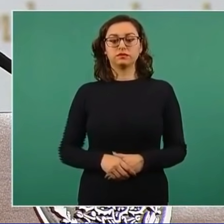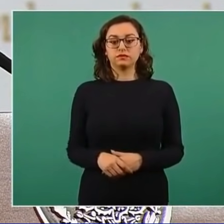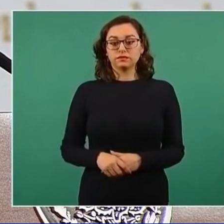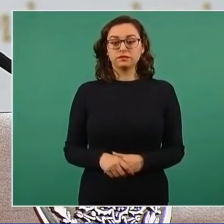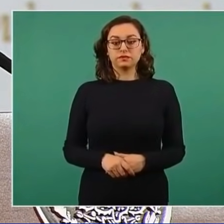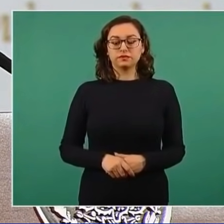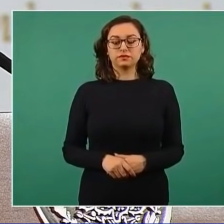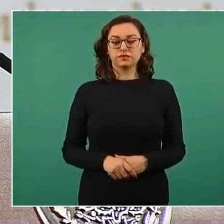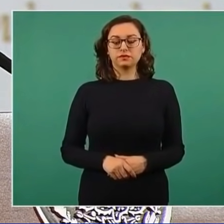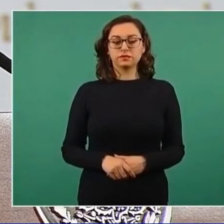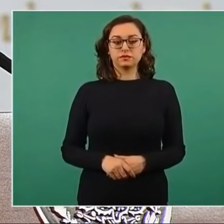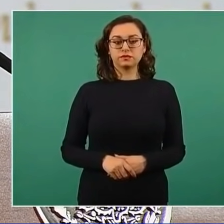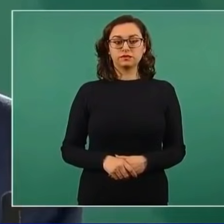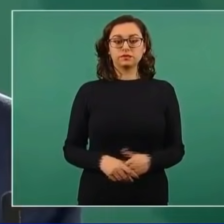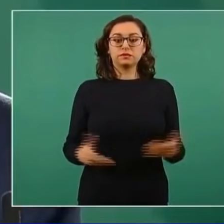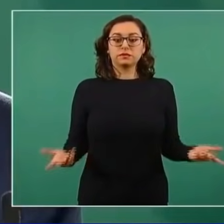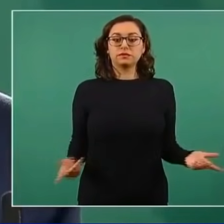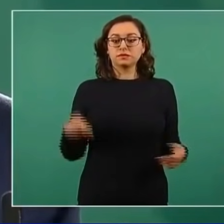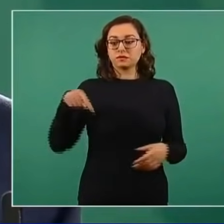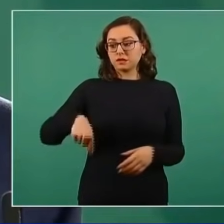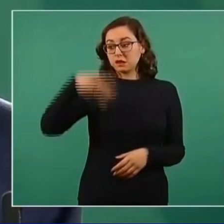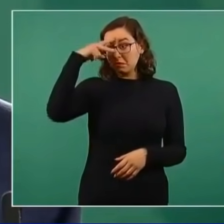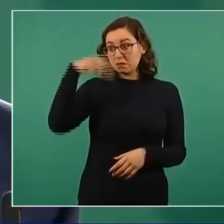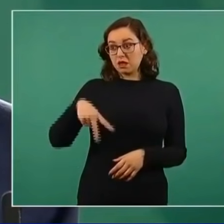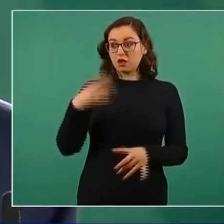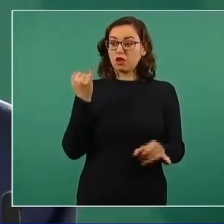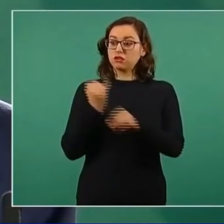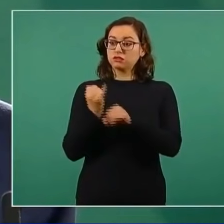mexicanos tengan acceso al Internet.